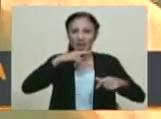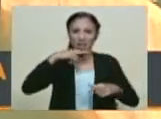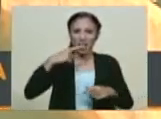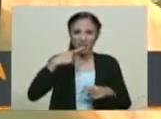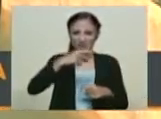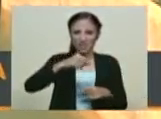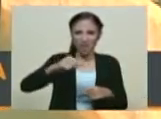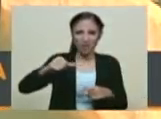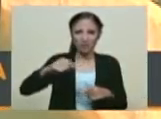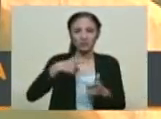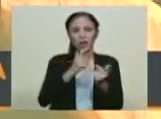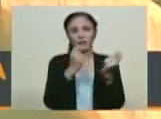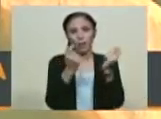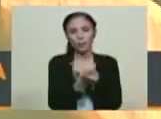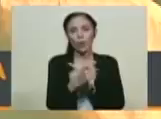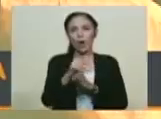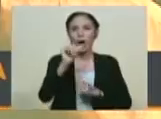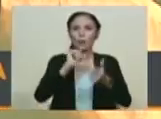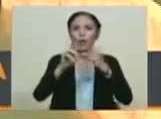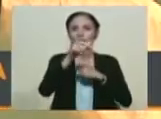qué?